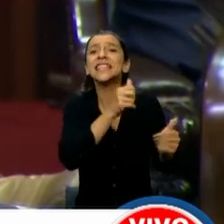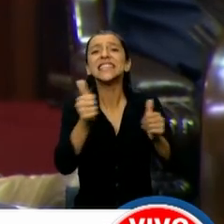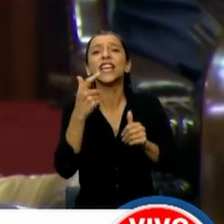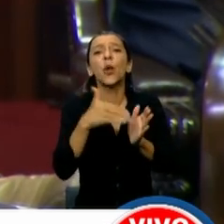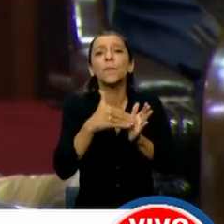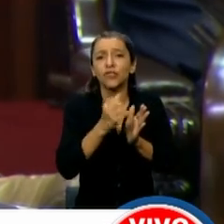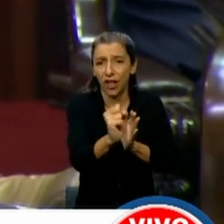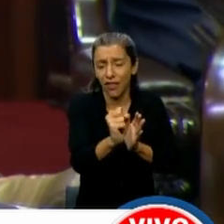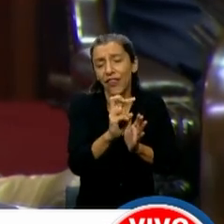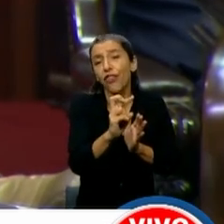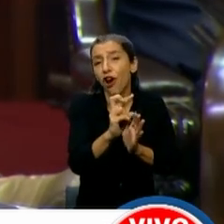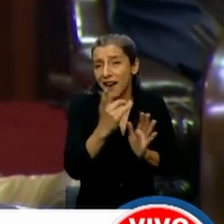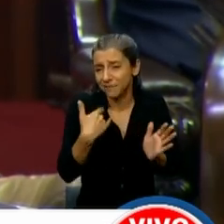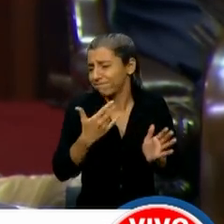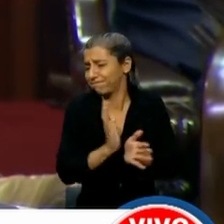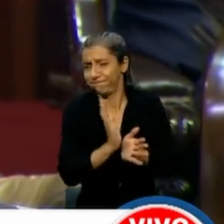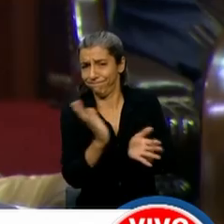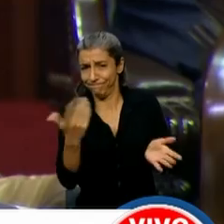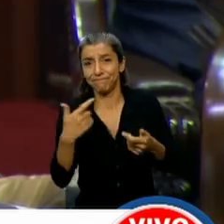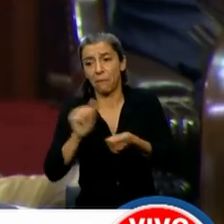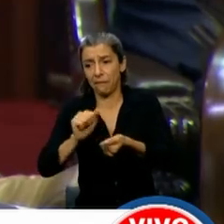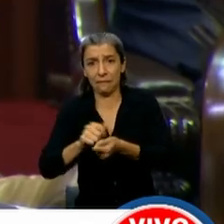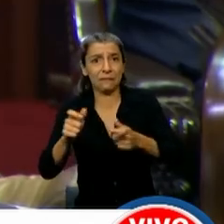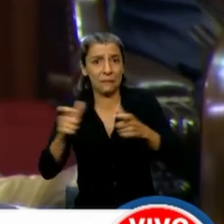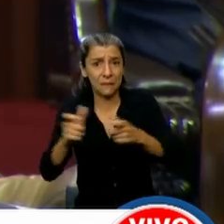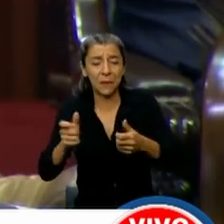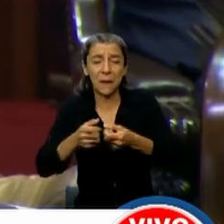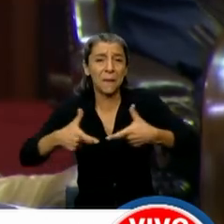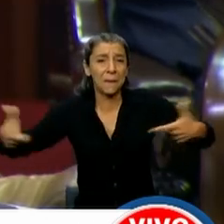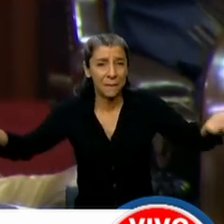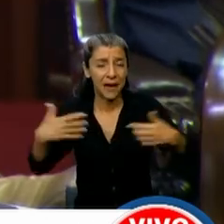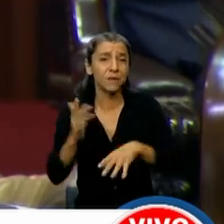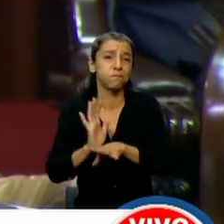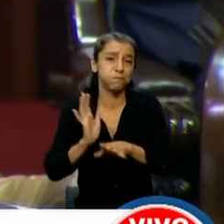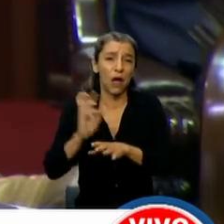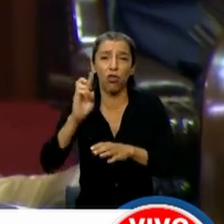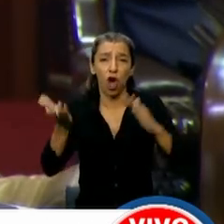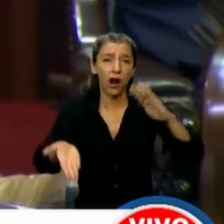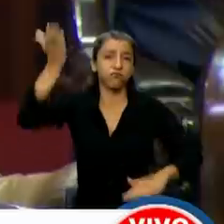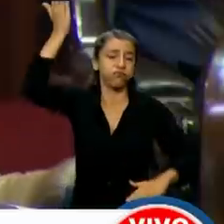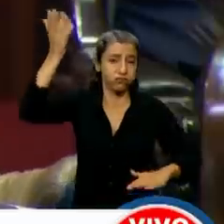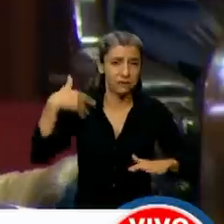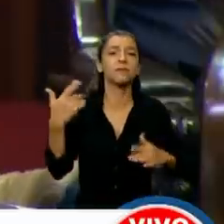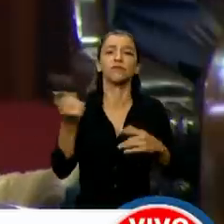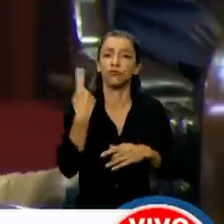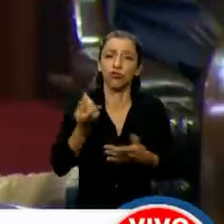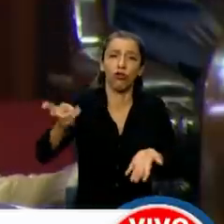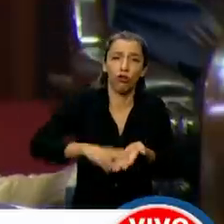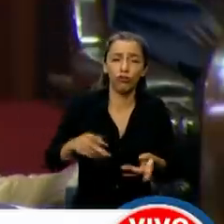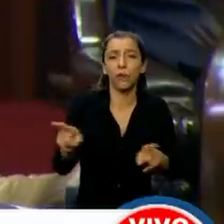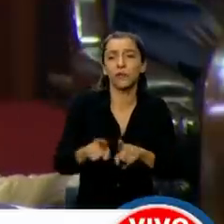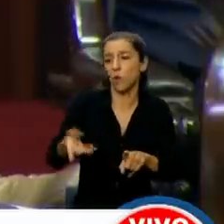va a haber más van a emitir más va a haber más inflación vamos a profundizar la crisis económica van a volver a la receta de la jefa del